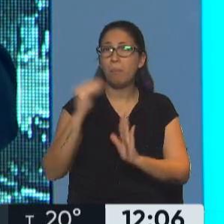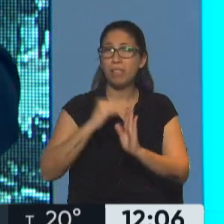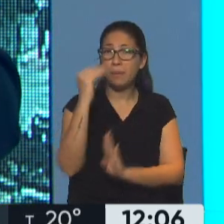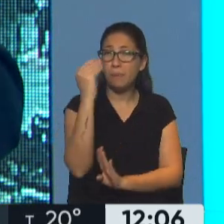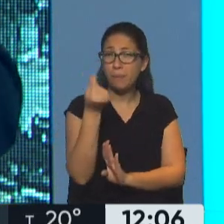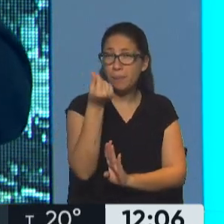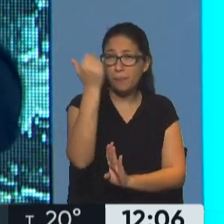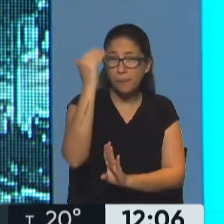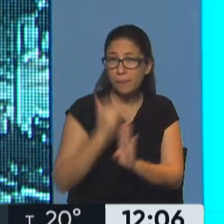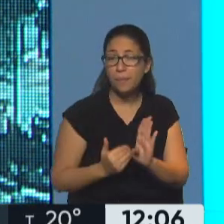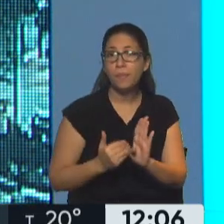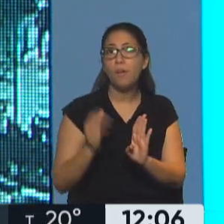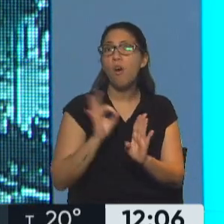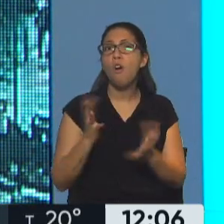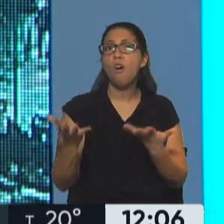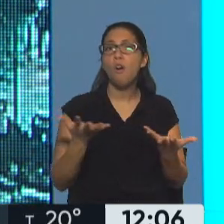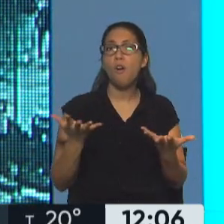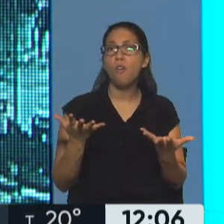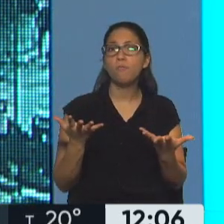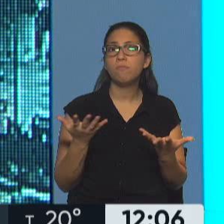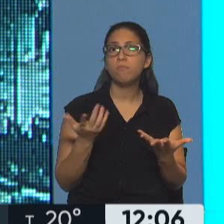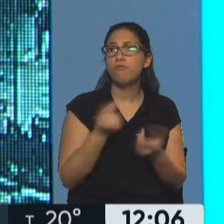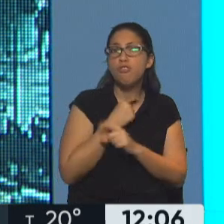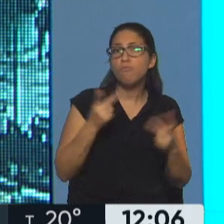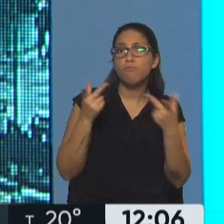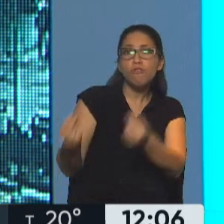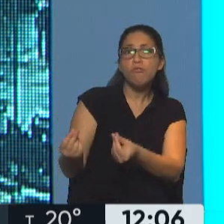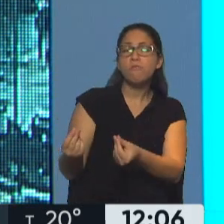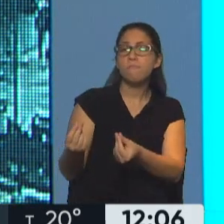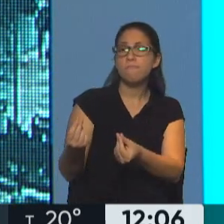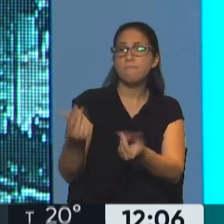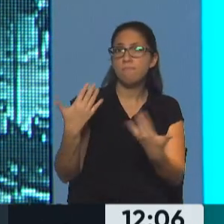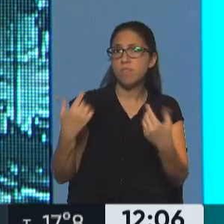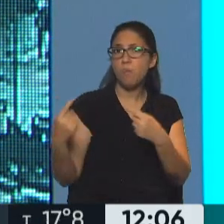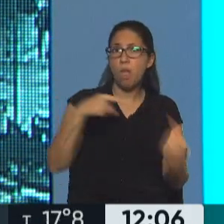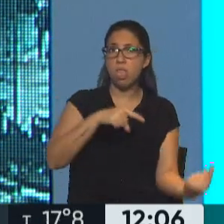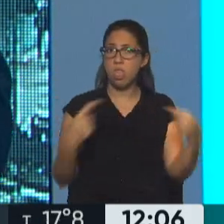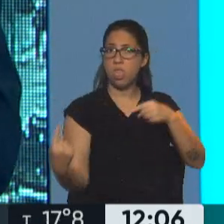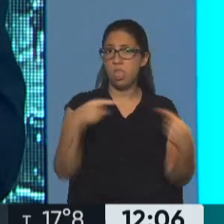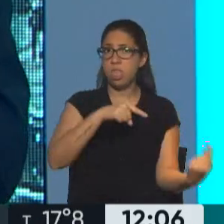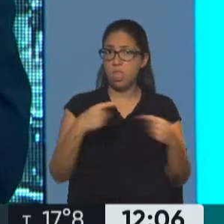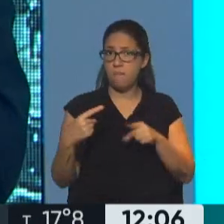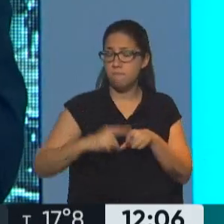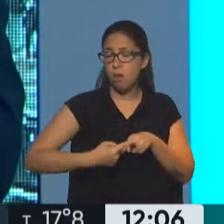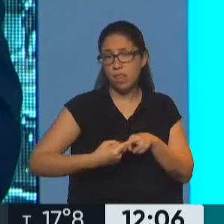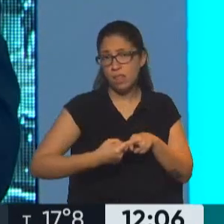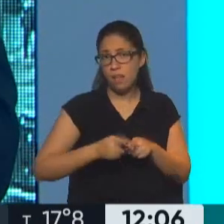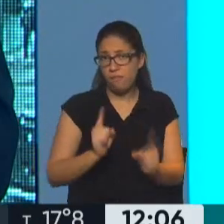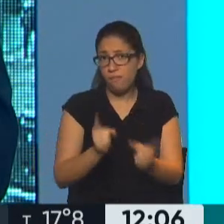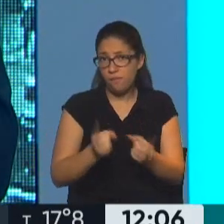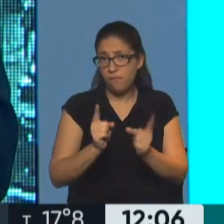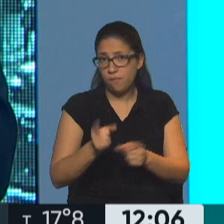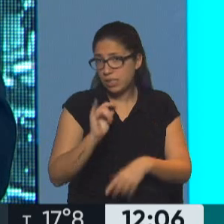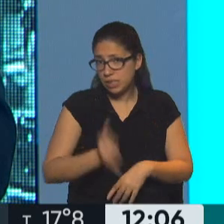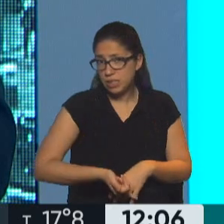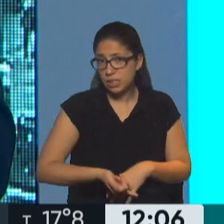se van a resistir a esto que les ofrece el gobierno. Es una pulseada política, indudablemente, sigue siendo una pulseada política en la